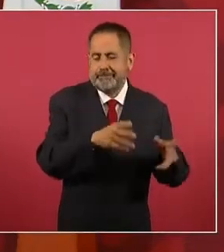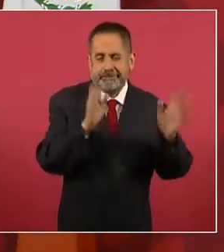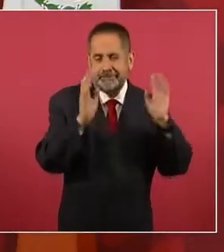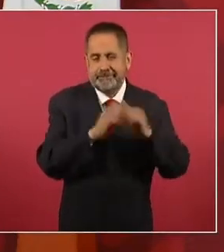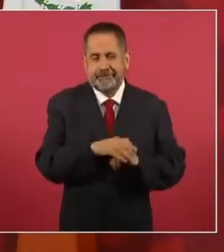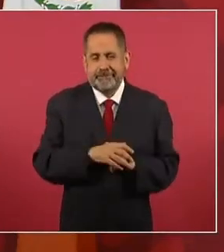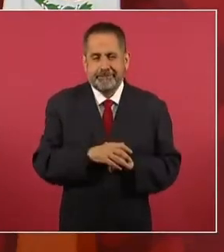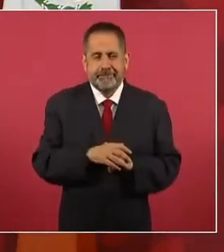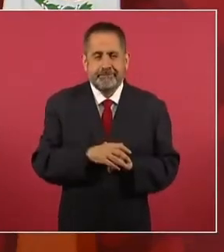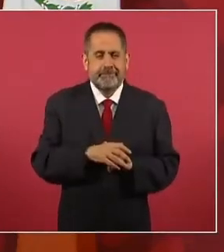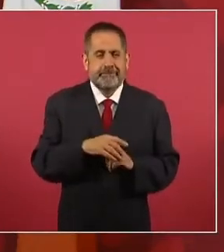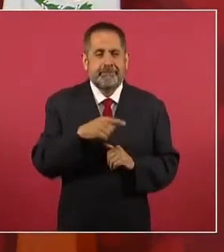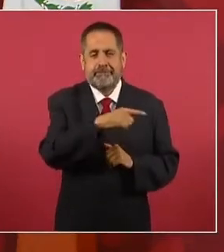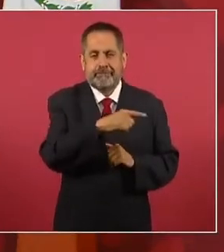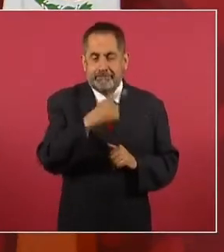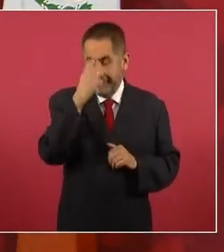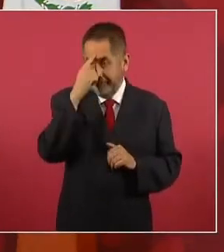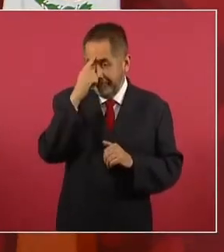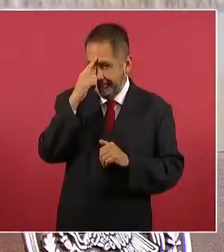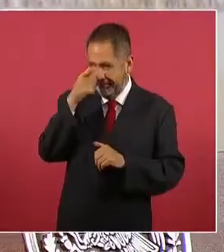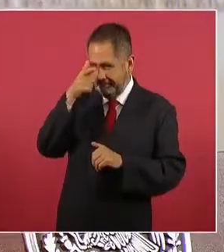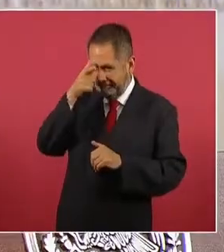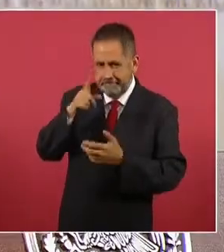con toda claridad de que es el petróleo